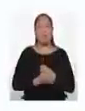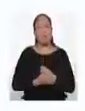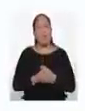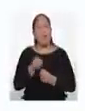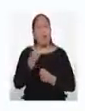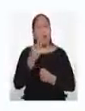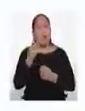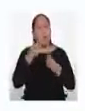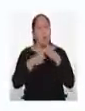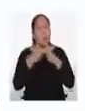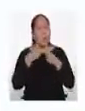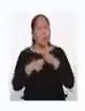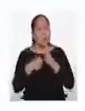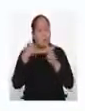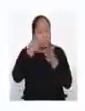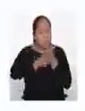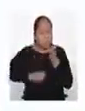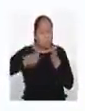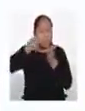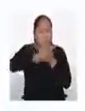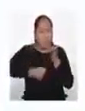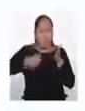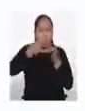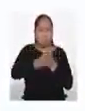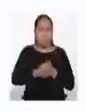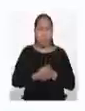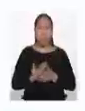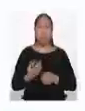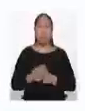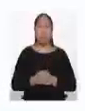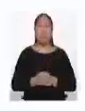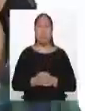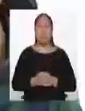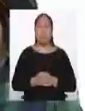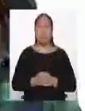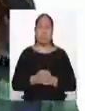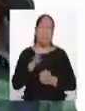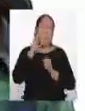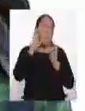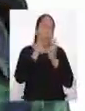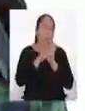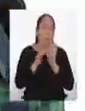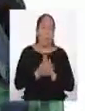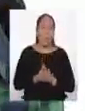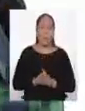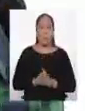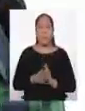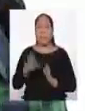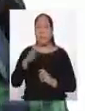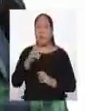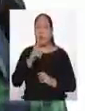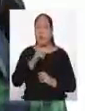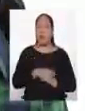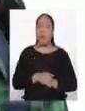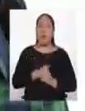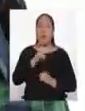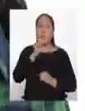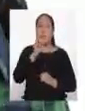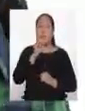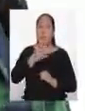algunas dificultades y luchas que hemos atravesado. Por ejemplo, hace más de un siglo,